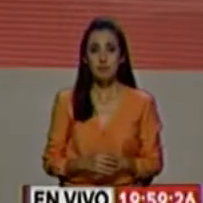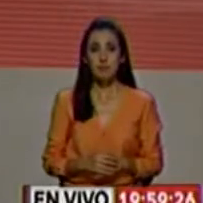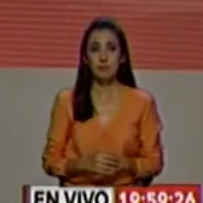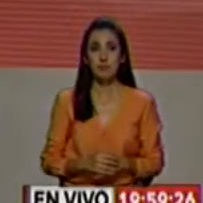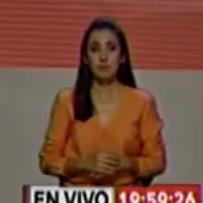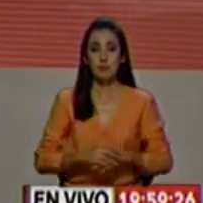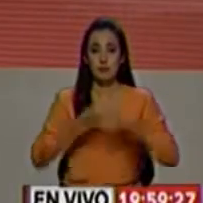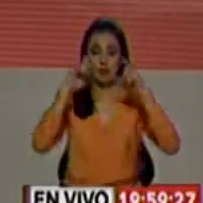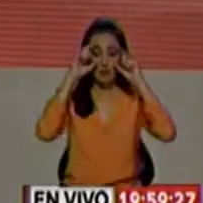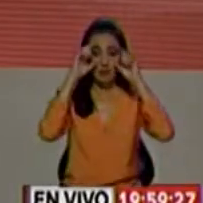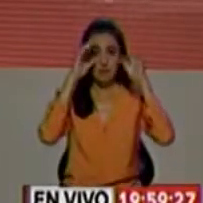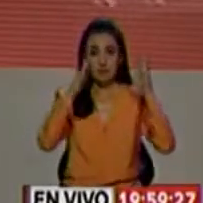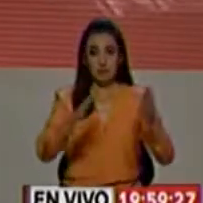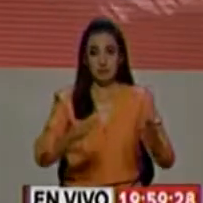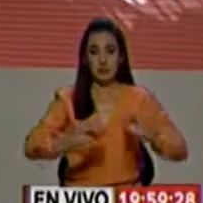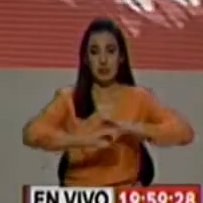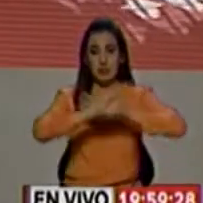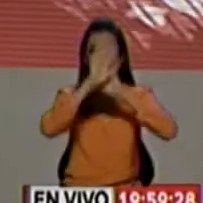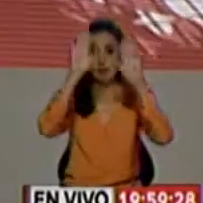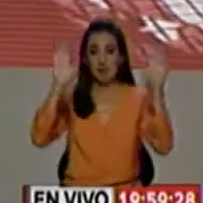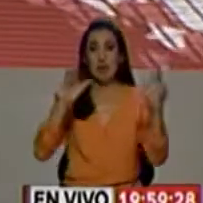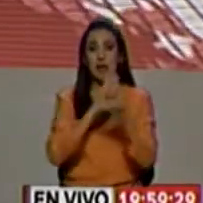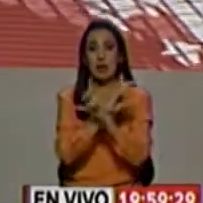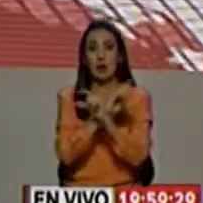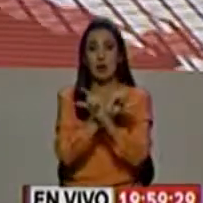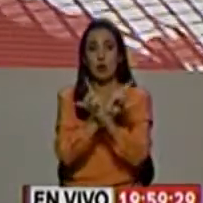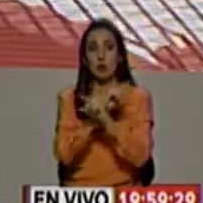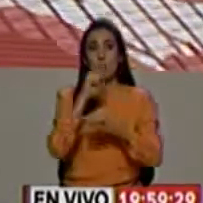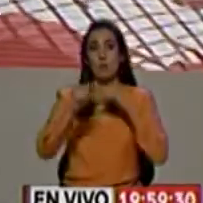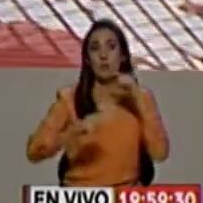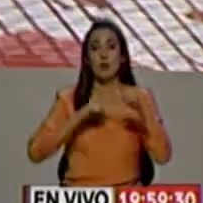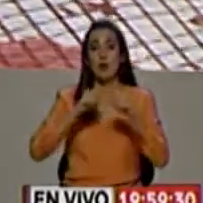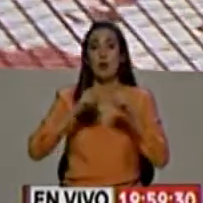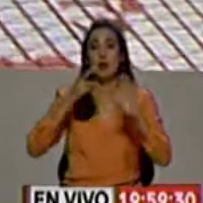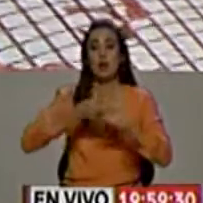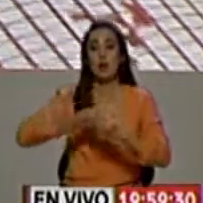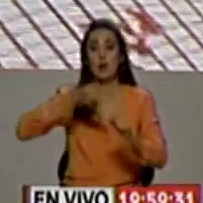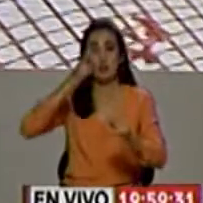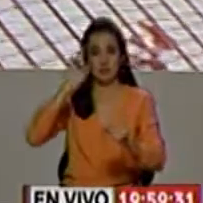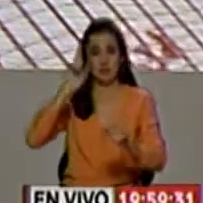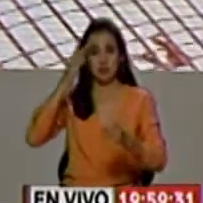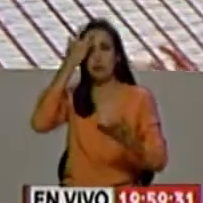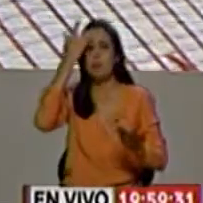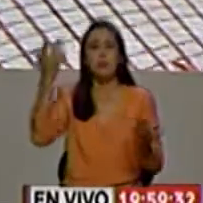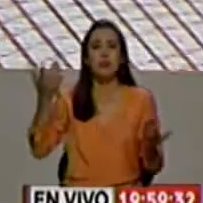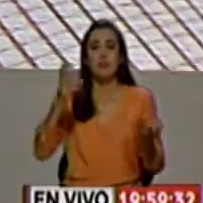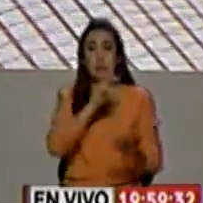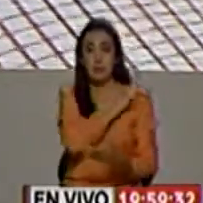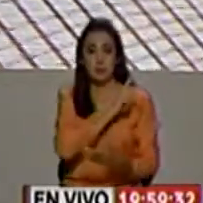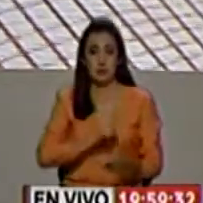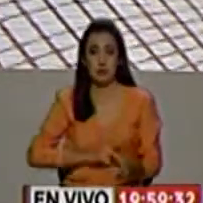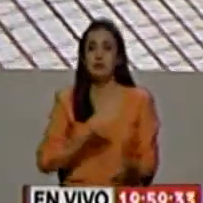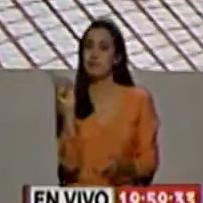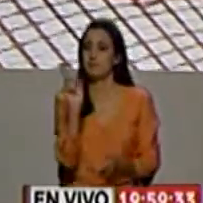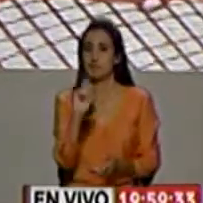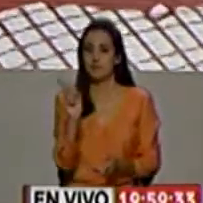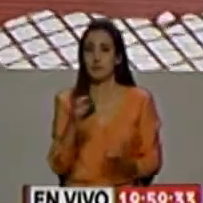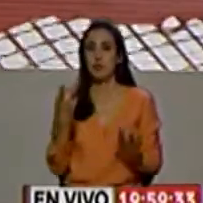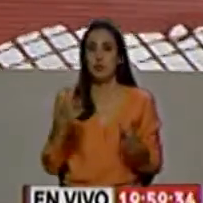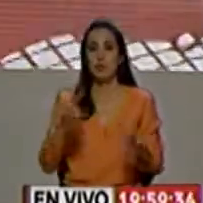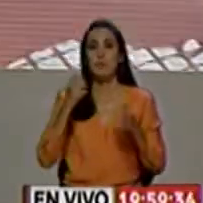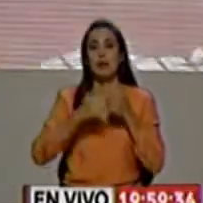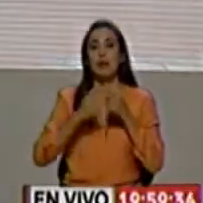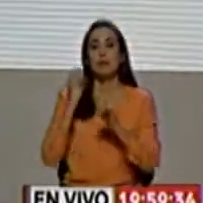Y la Fiscalía General aclaró a través de su cuenta de Twitter que la renuncia del fiscal Paul Pérez Reina no fue por motivos personales ni familiares,